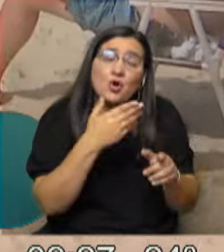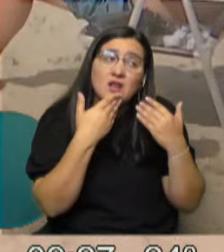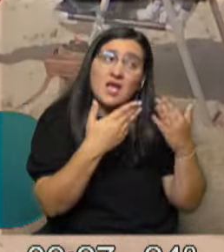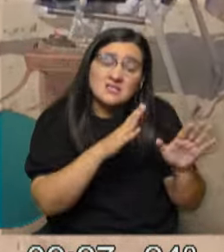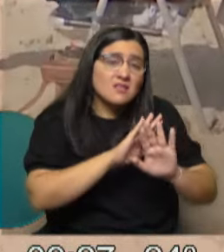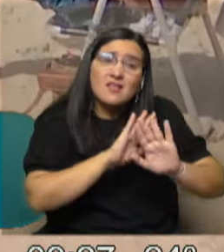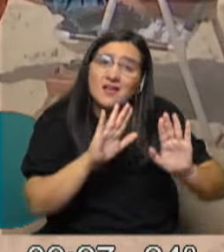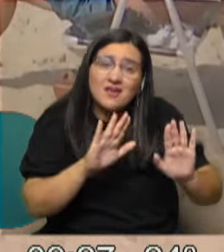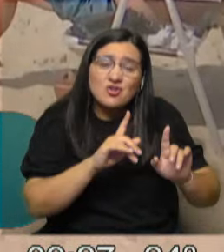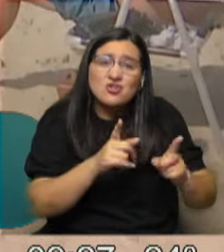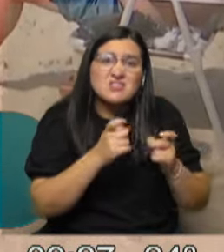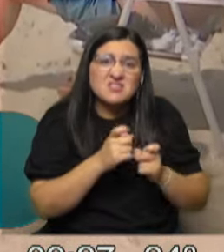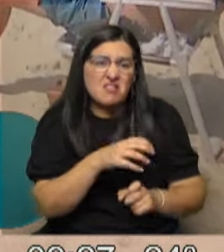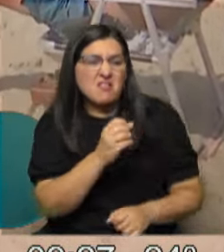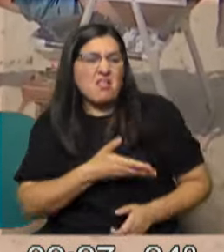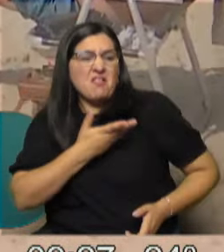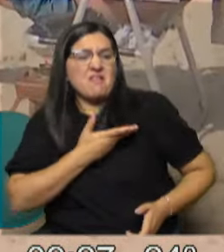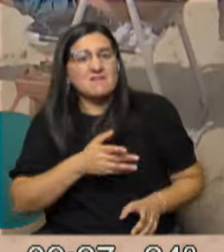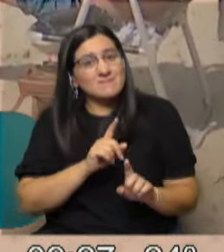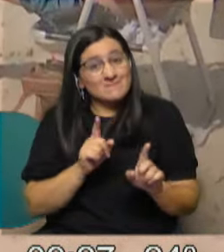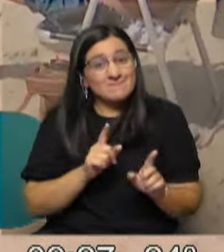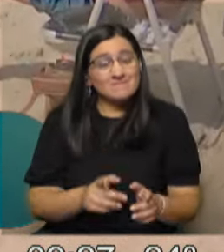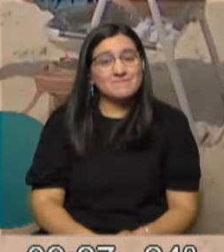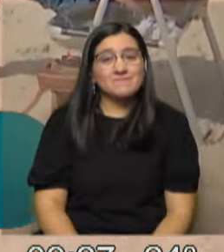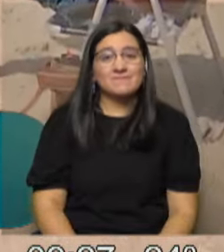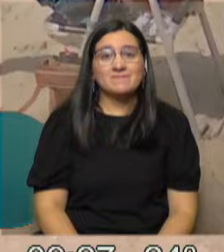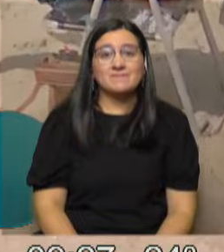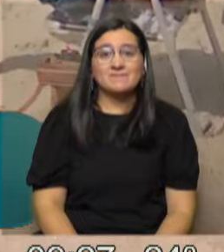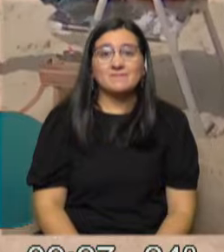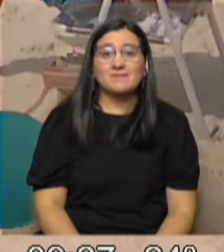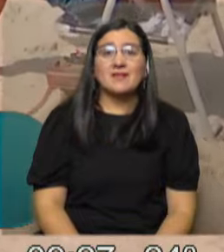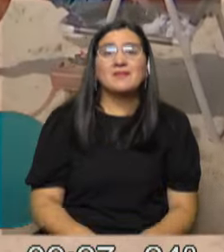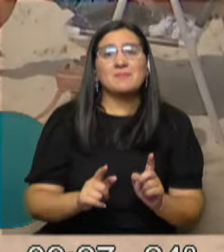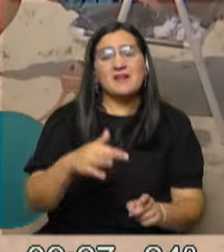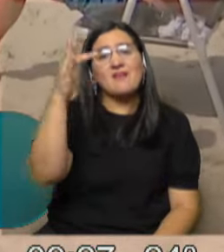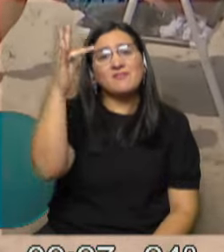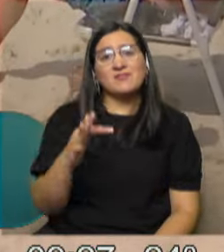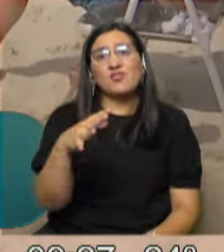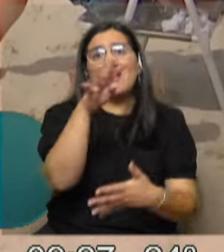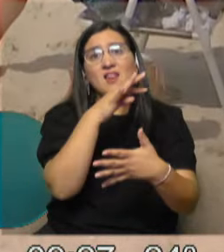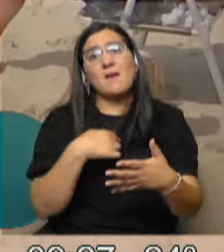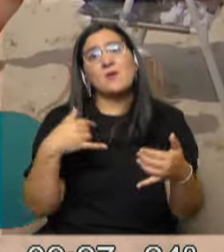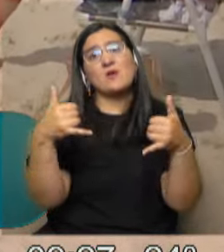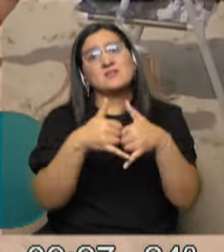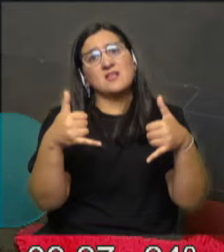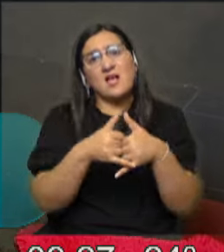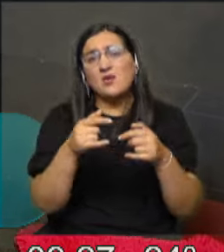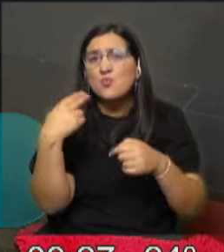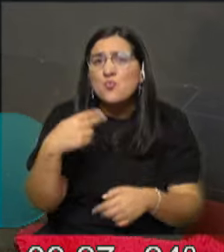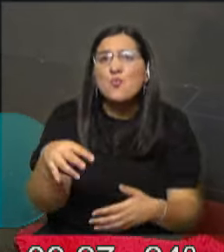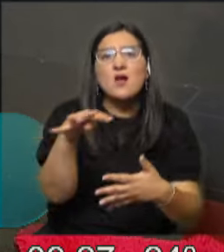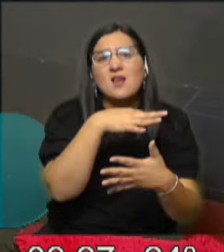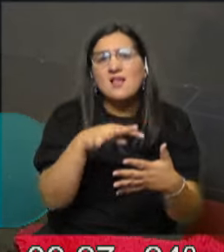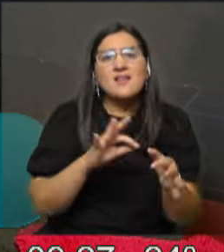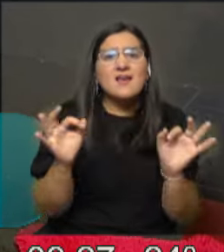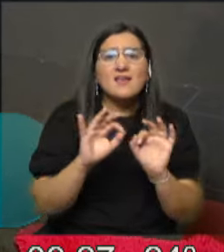encuentra sí, de todo. Sí. Bueno, vecino, vos, gracias a usted por recibirnos, por el lindo abrazo que nos estamos dando acá. Y el Fito que lea mis mensajes, vos no los lees. Y